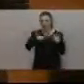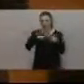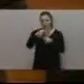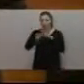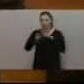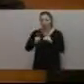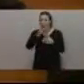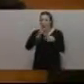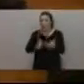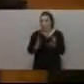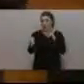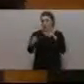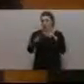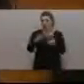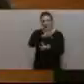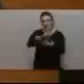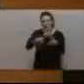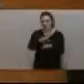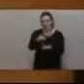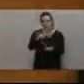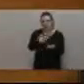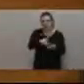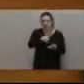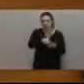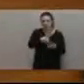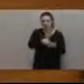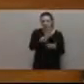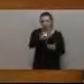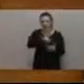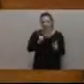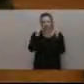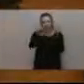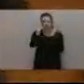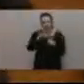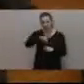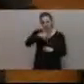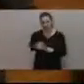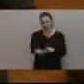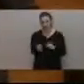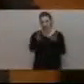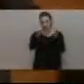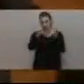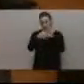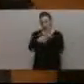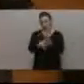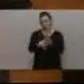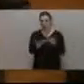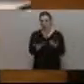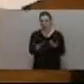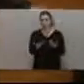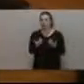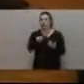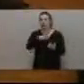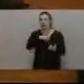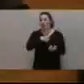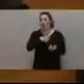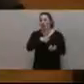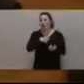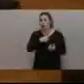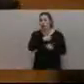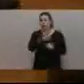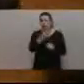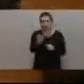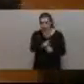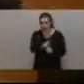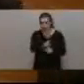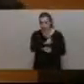este momento de crisis nos reclaman del más alto grado de esfuerzo en esta materia. No podemos ni debemos dejar de